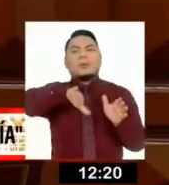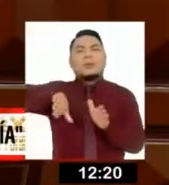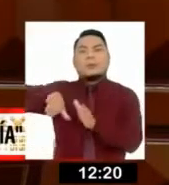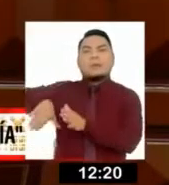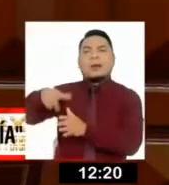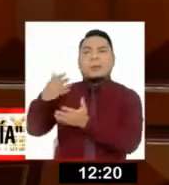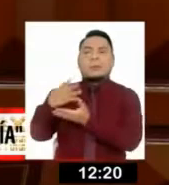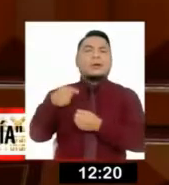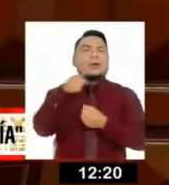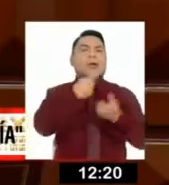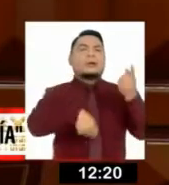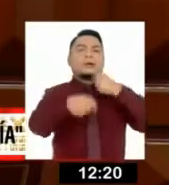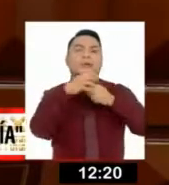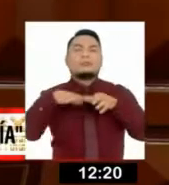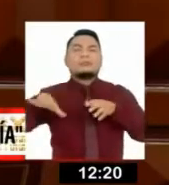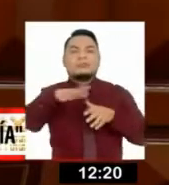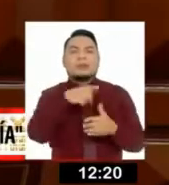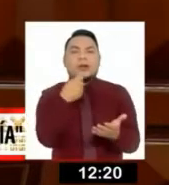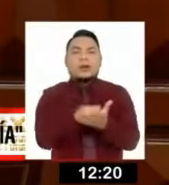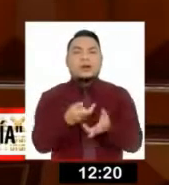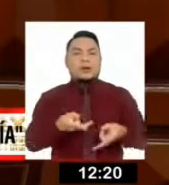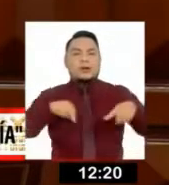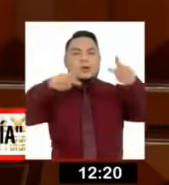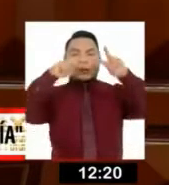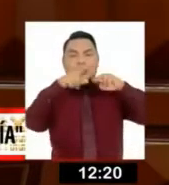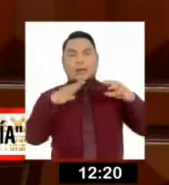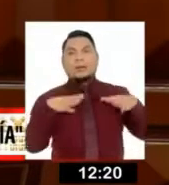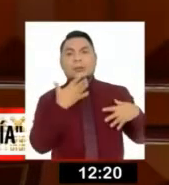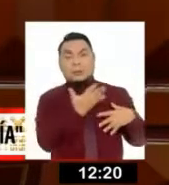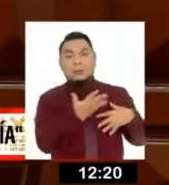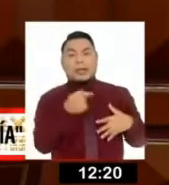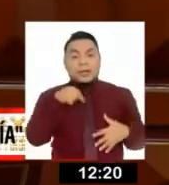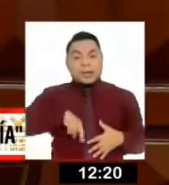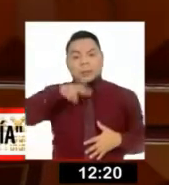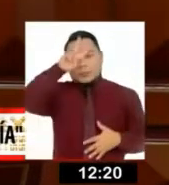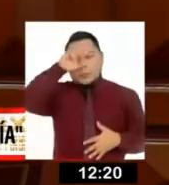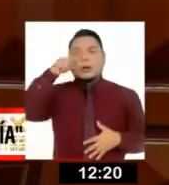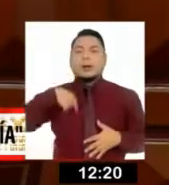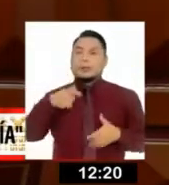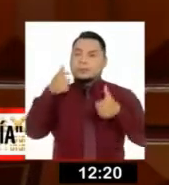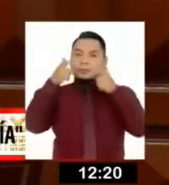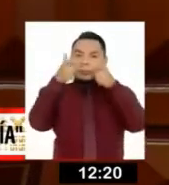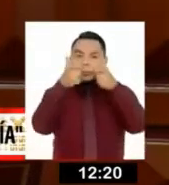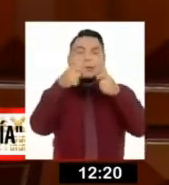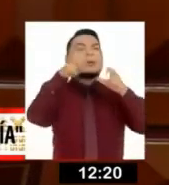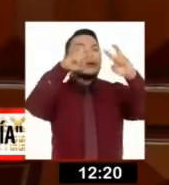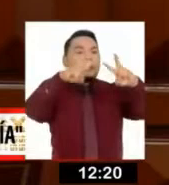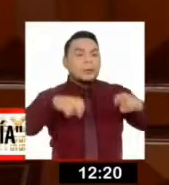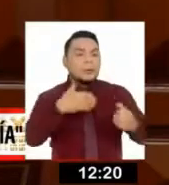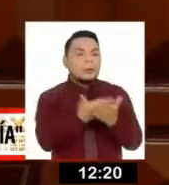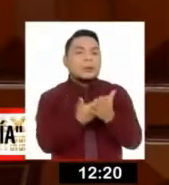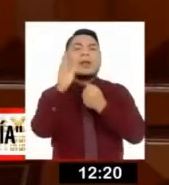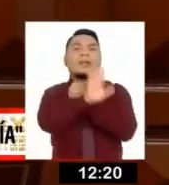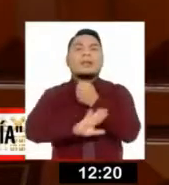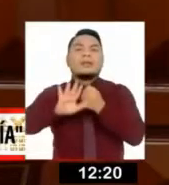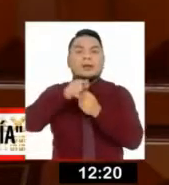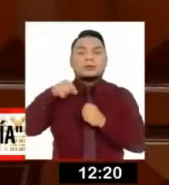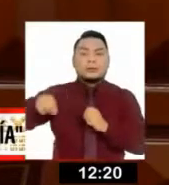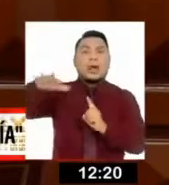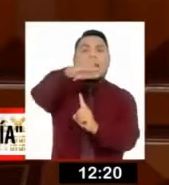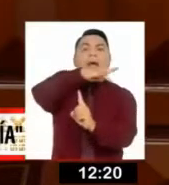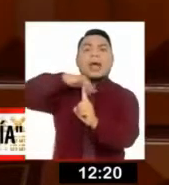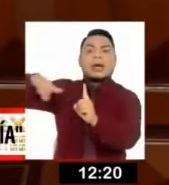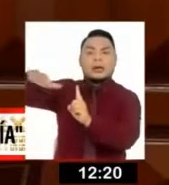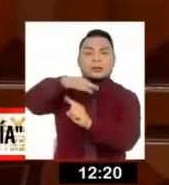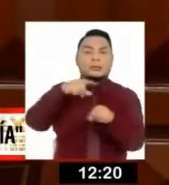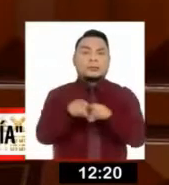evasión o elusión tributaria, que el Estado cumpla su función supervisora y defensora del ambiente,